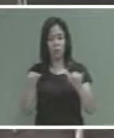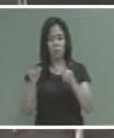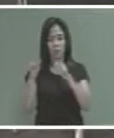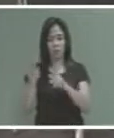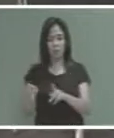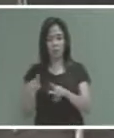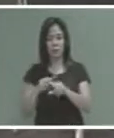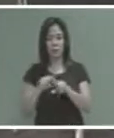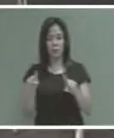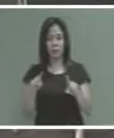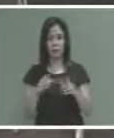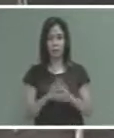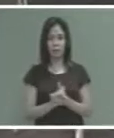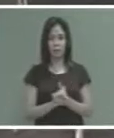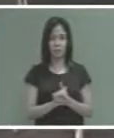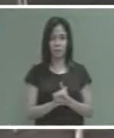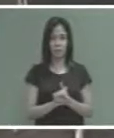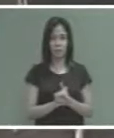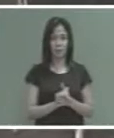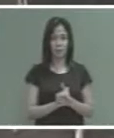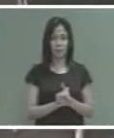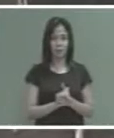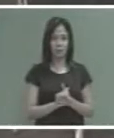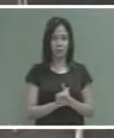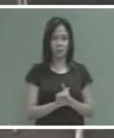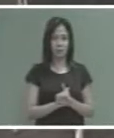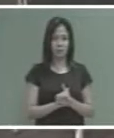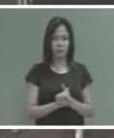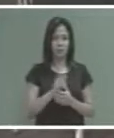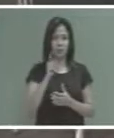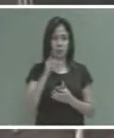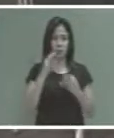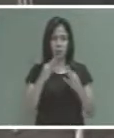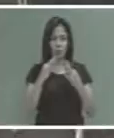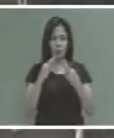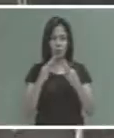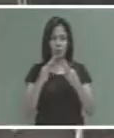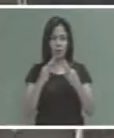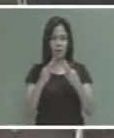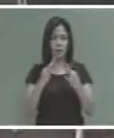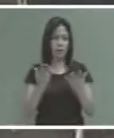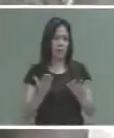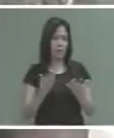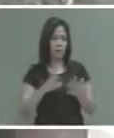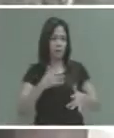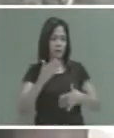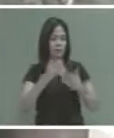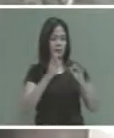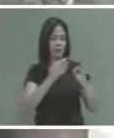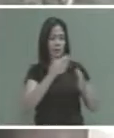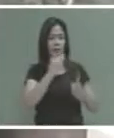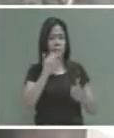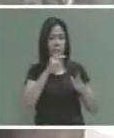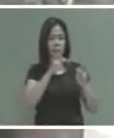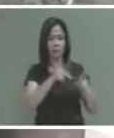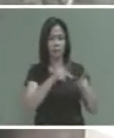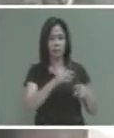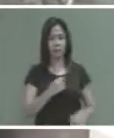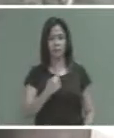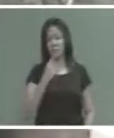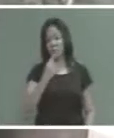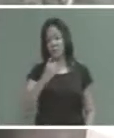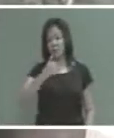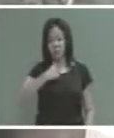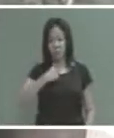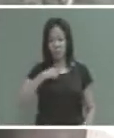pero manteniendo el equilibrio para no incomodar, al contrario, para capitalizar. Bueno, tiene que haber una evolución, obviamente,